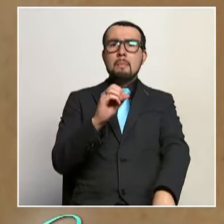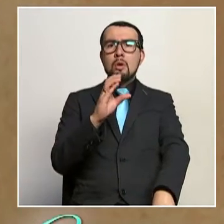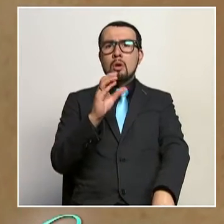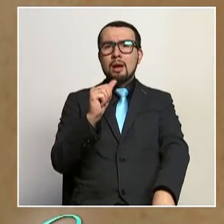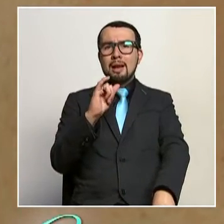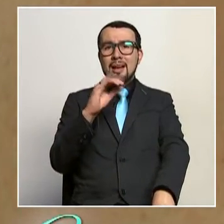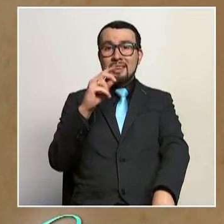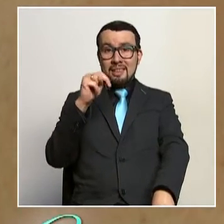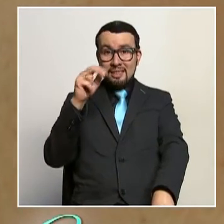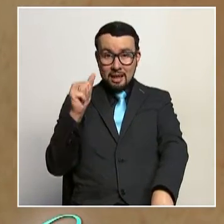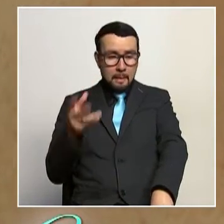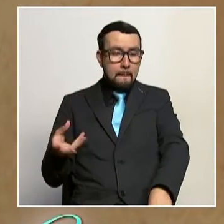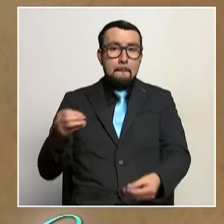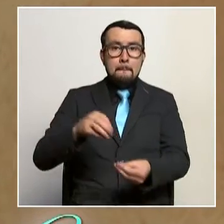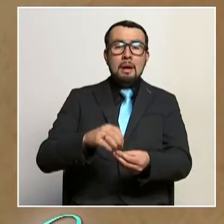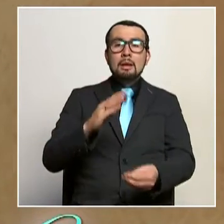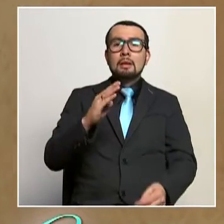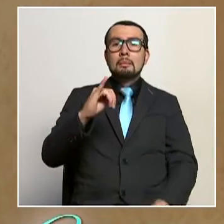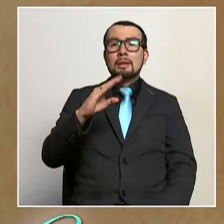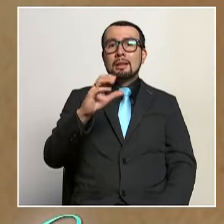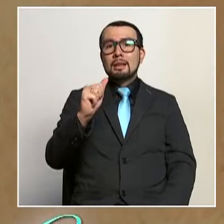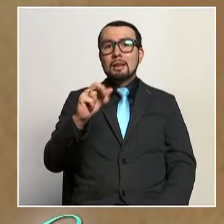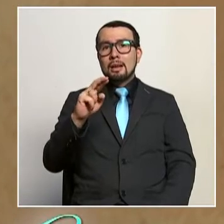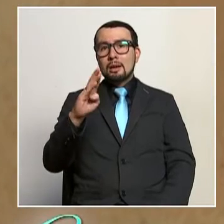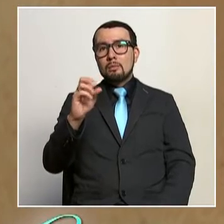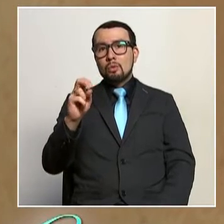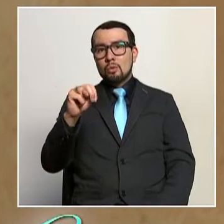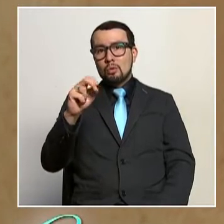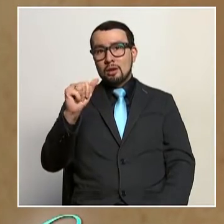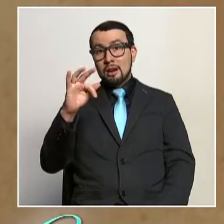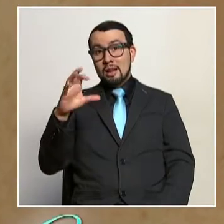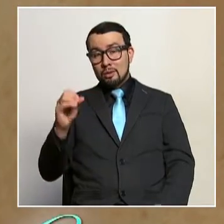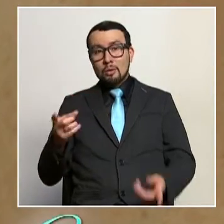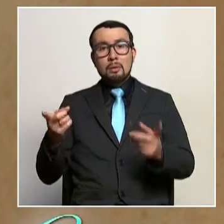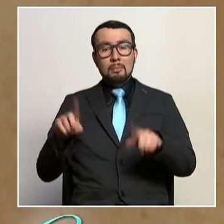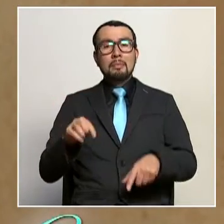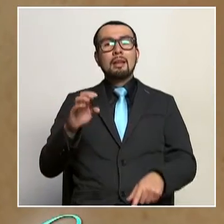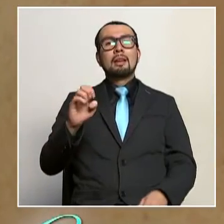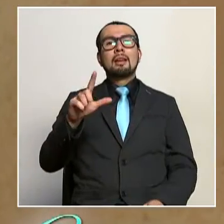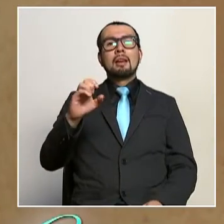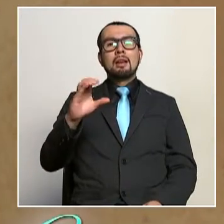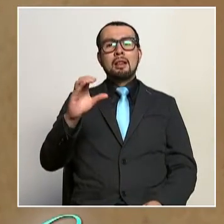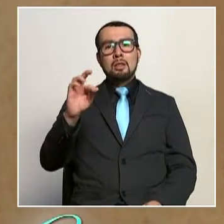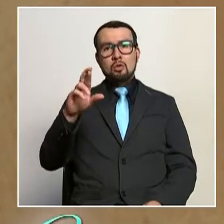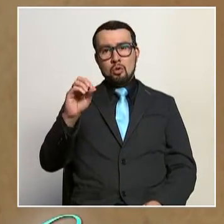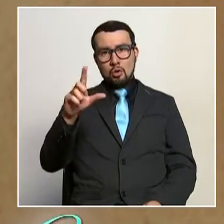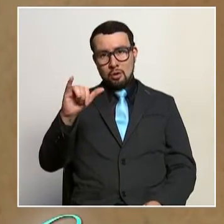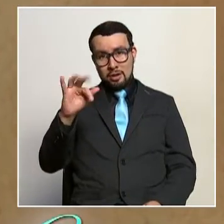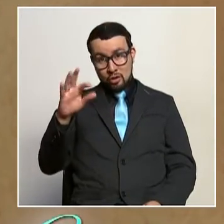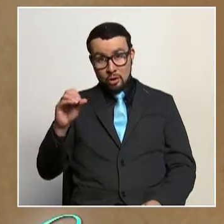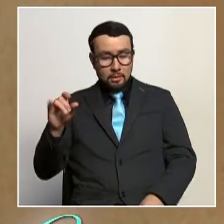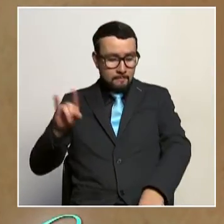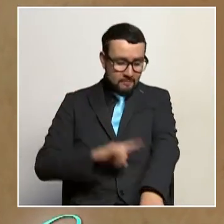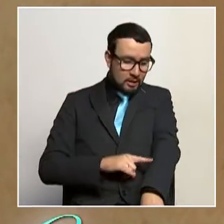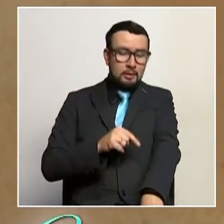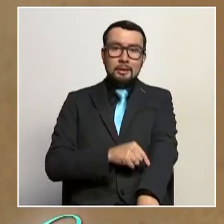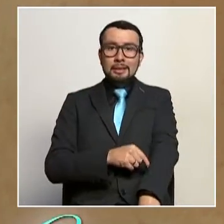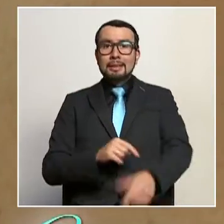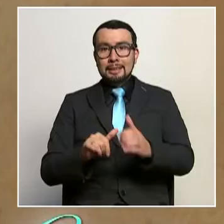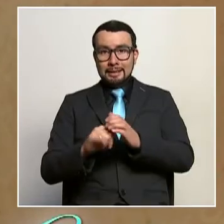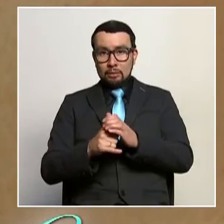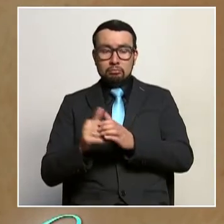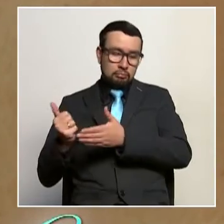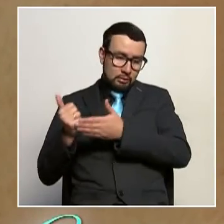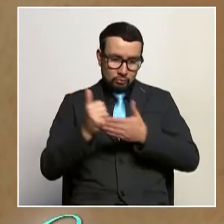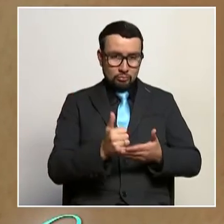especial, con bicarbonato de electrolitos, que lo que hace es repolarizar las células. ¿Qué es lo que acaba de hacer el doctor, en este caso que ya es